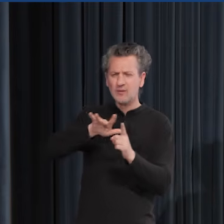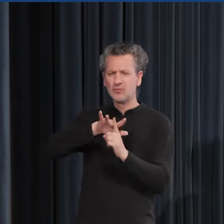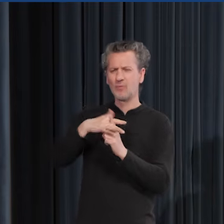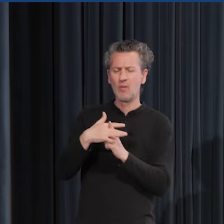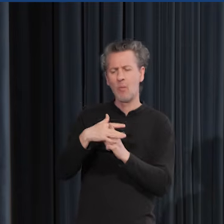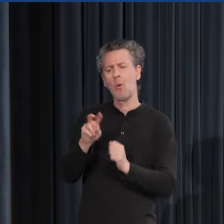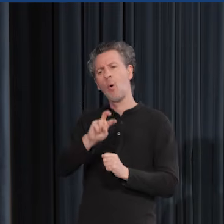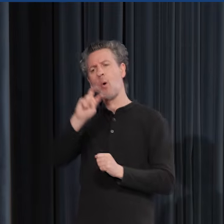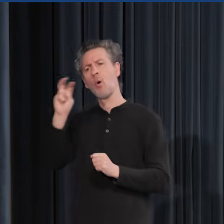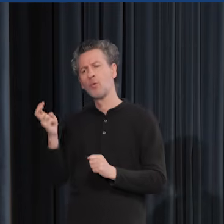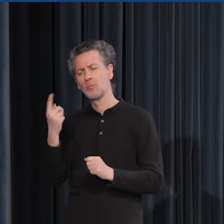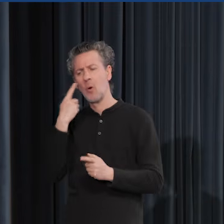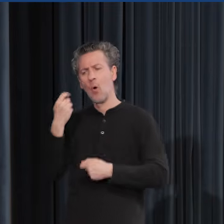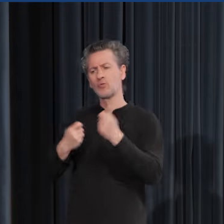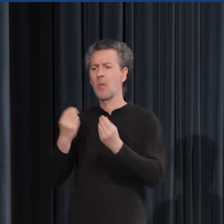más controlados.